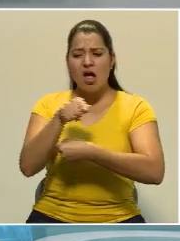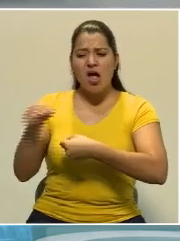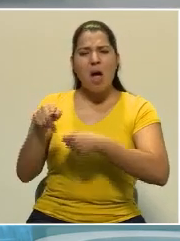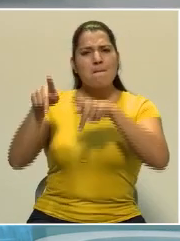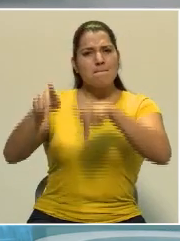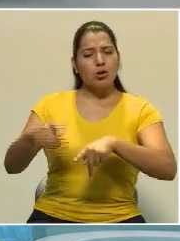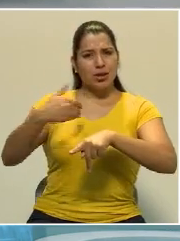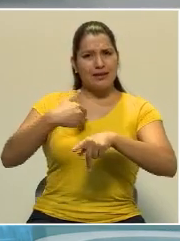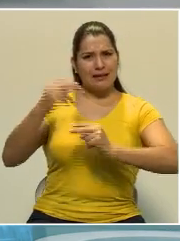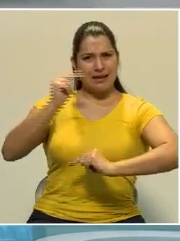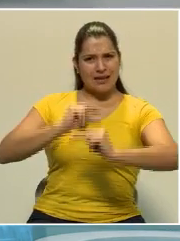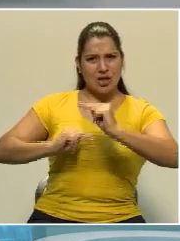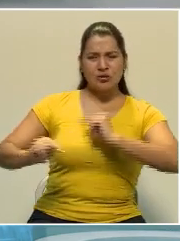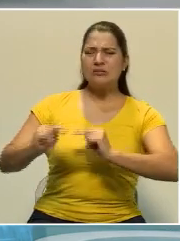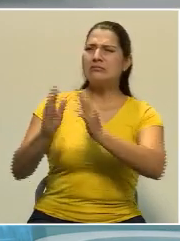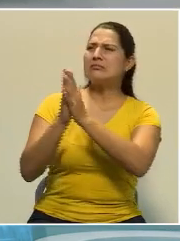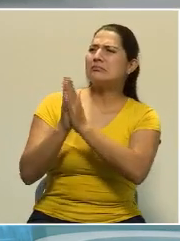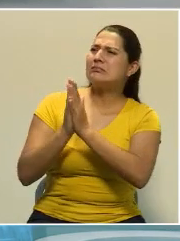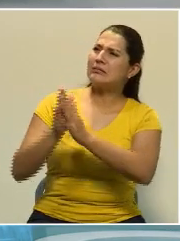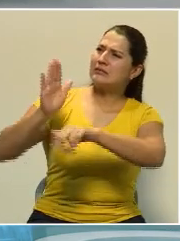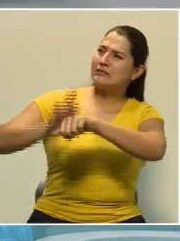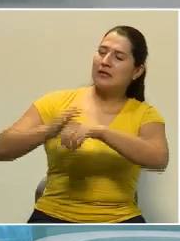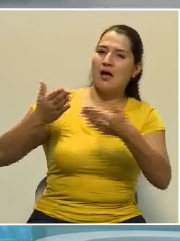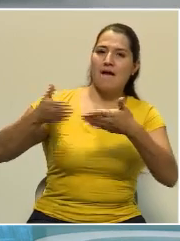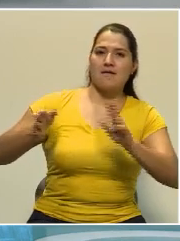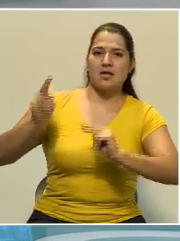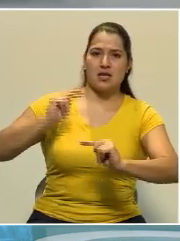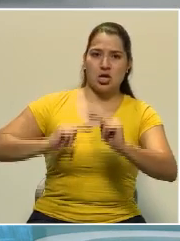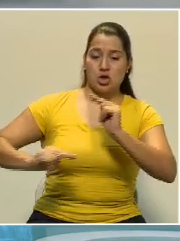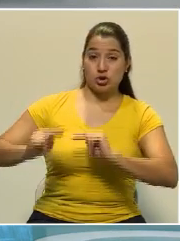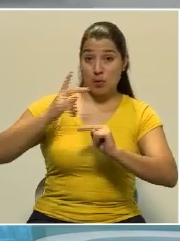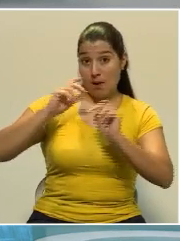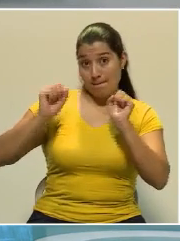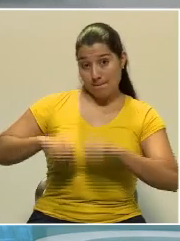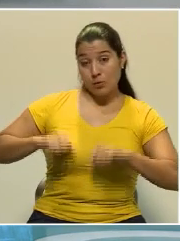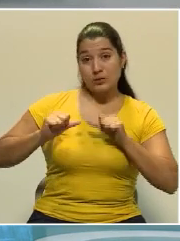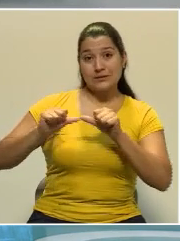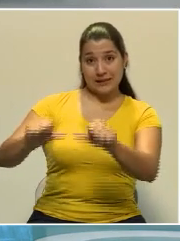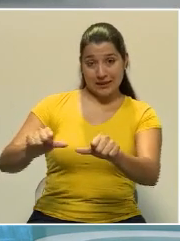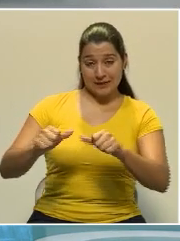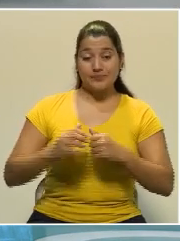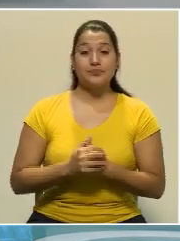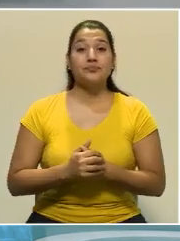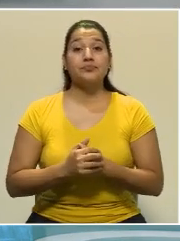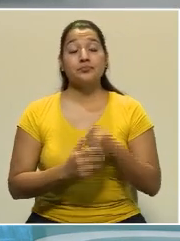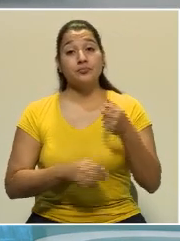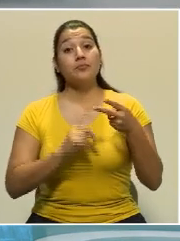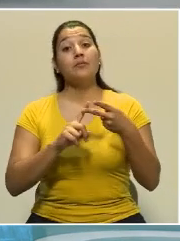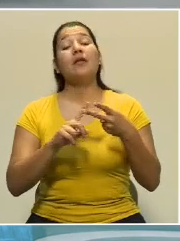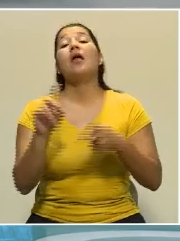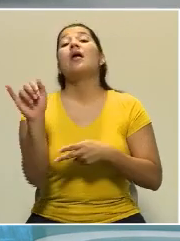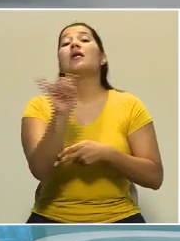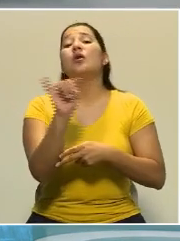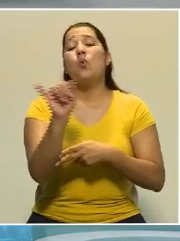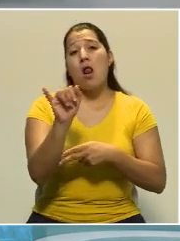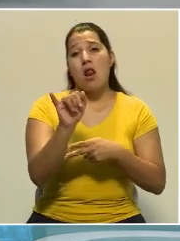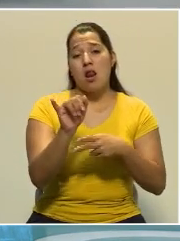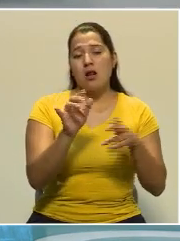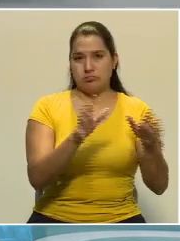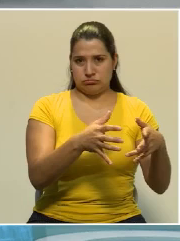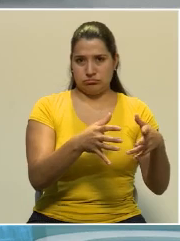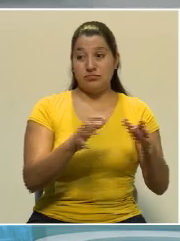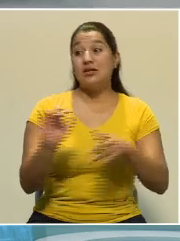la apertura de las medidas sanitarias para seguir con sus emprendimientos, el gobierno anunció la reapertura